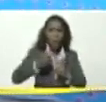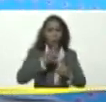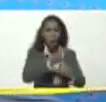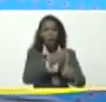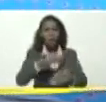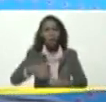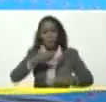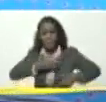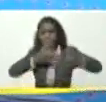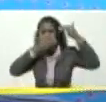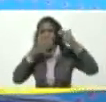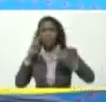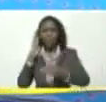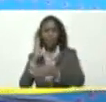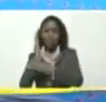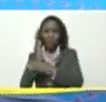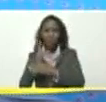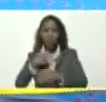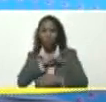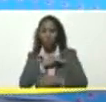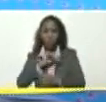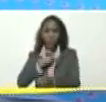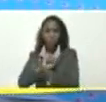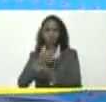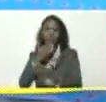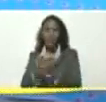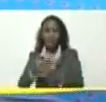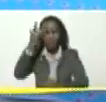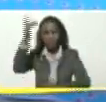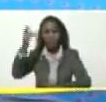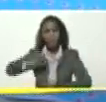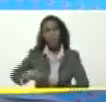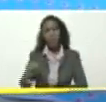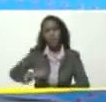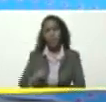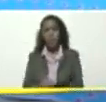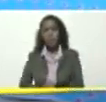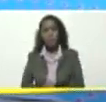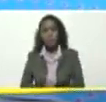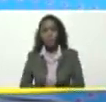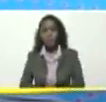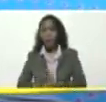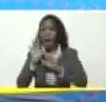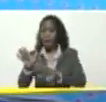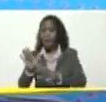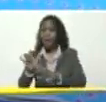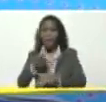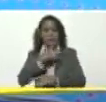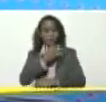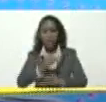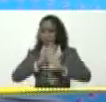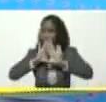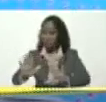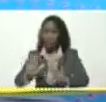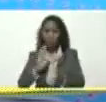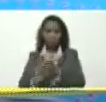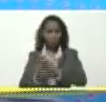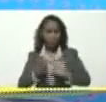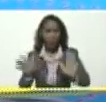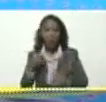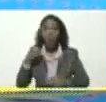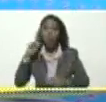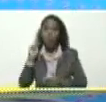terrorista neutralizado gracias a la inteligencia policial. Así de sencillo. Uno llega